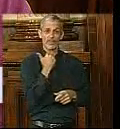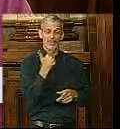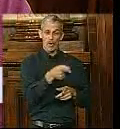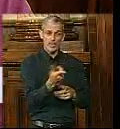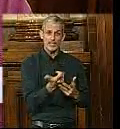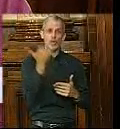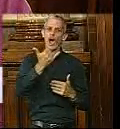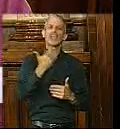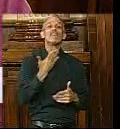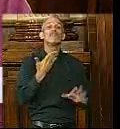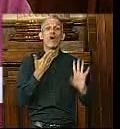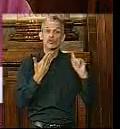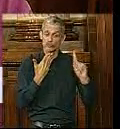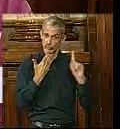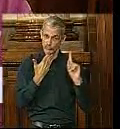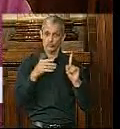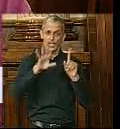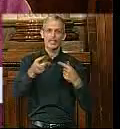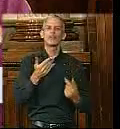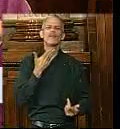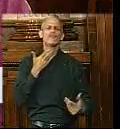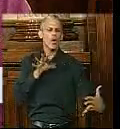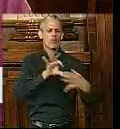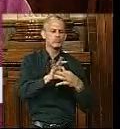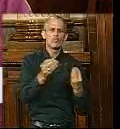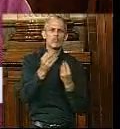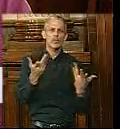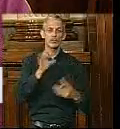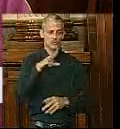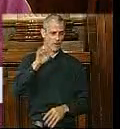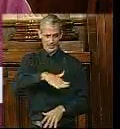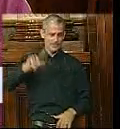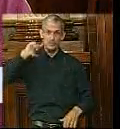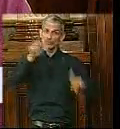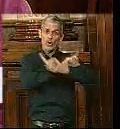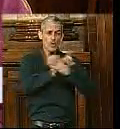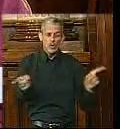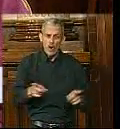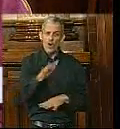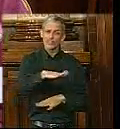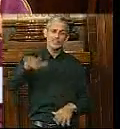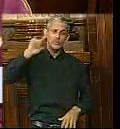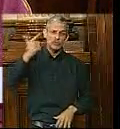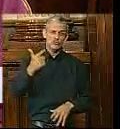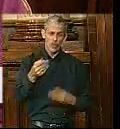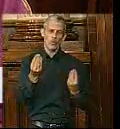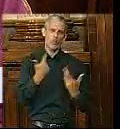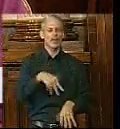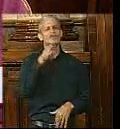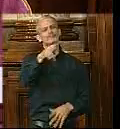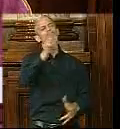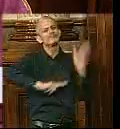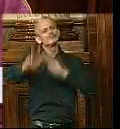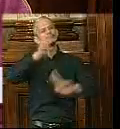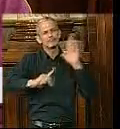videolibros tienen todos voz en off. Y tienen voz en off porque esto no se agota en los chicos sordos. Los chicos sordos lo pueden leer